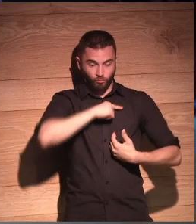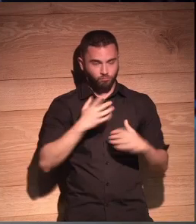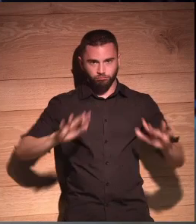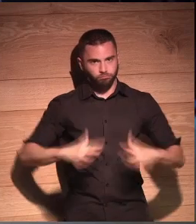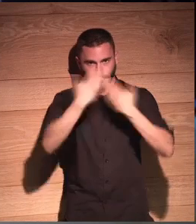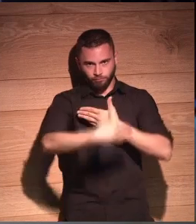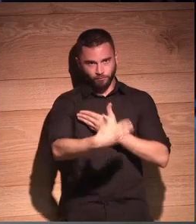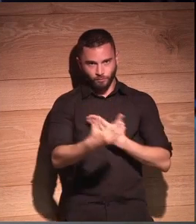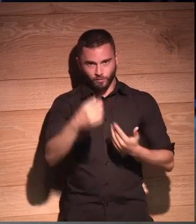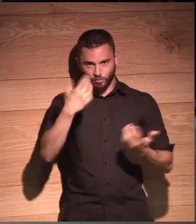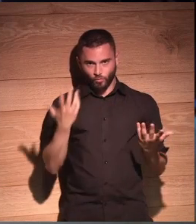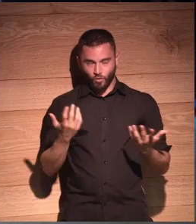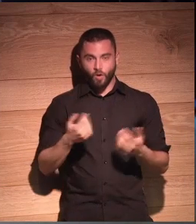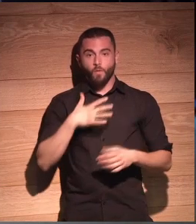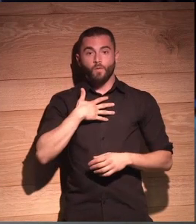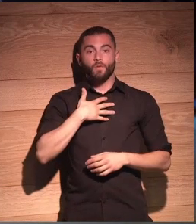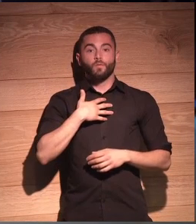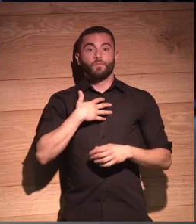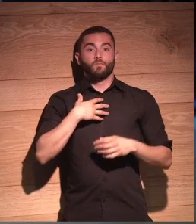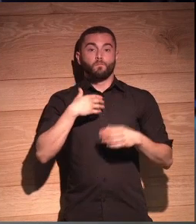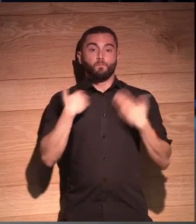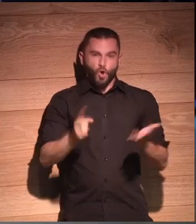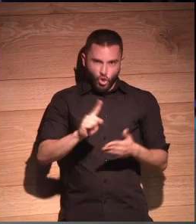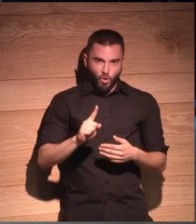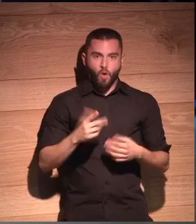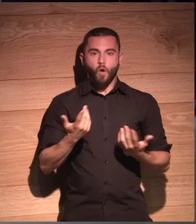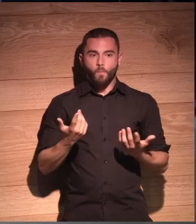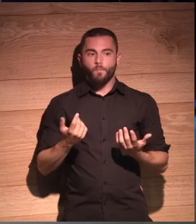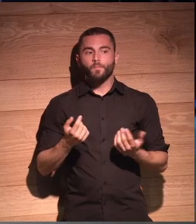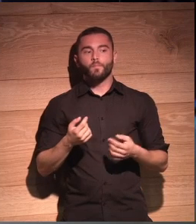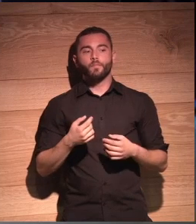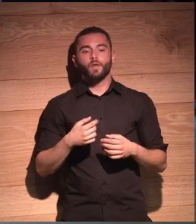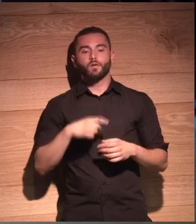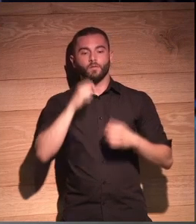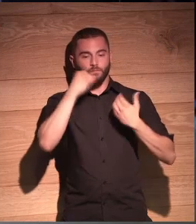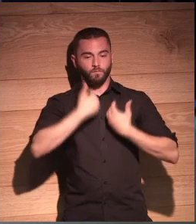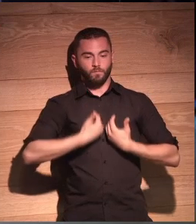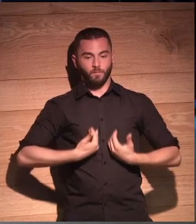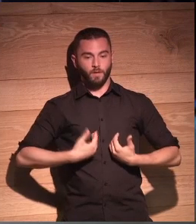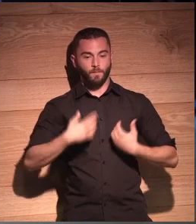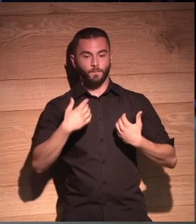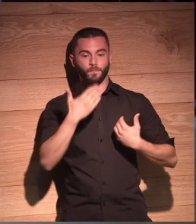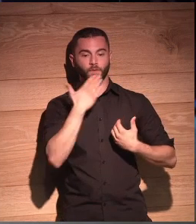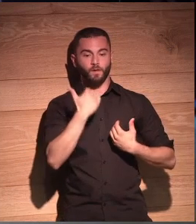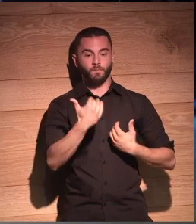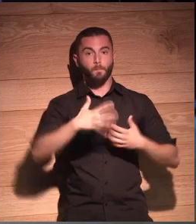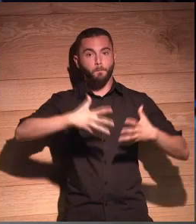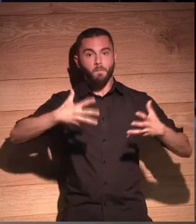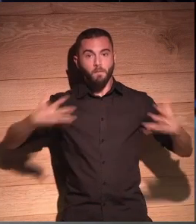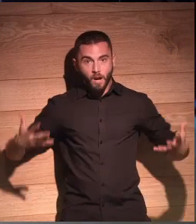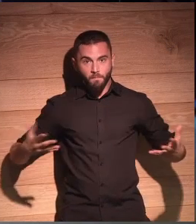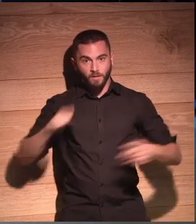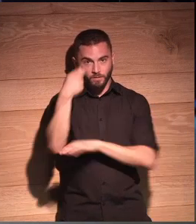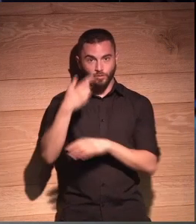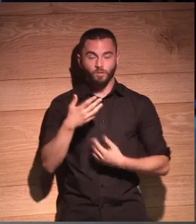sea, probablemente veamos, o sea, no creo que muy pronto, pero la extensión de la vida humana, por ejemplo, y entra mucho, por ejemplo,